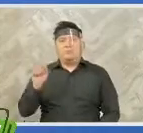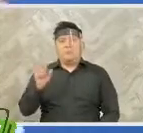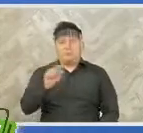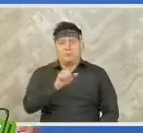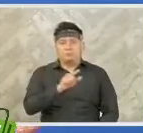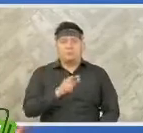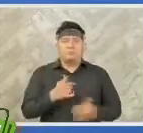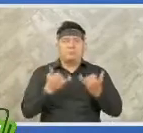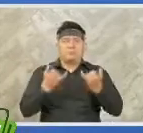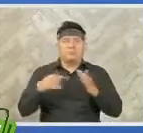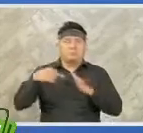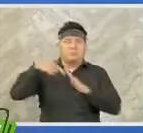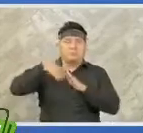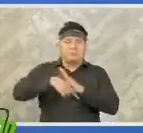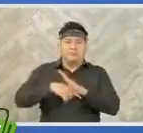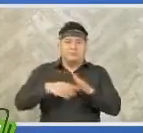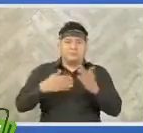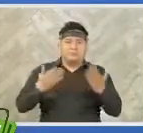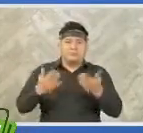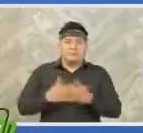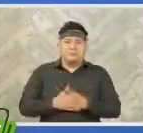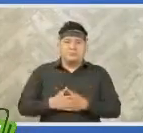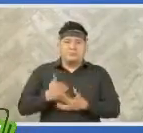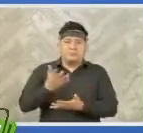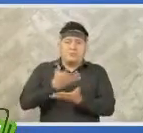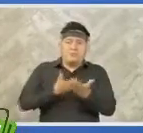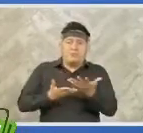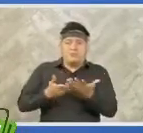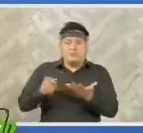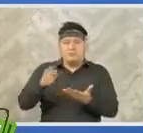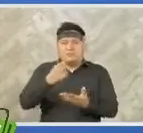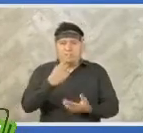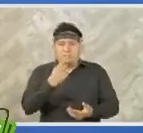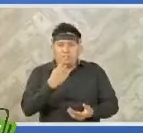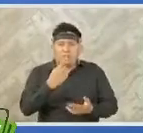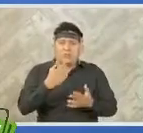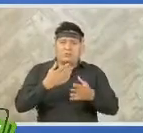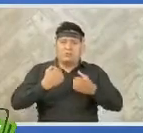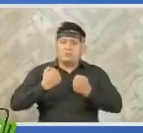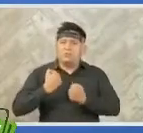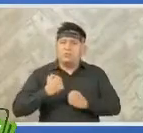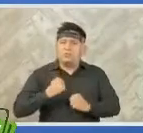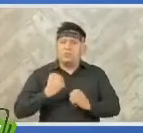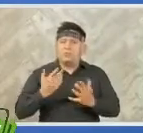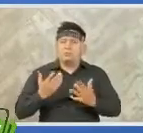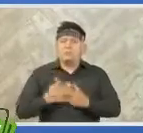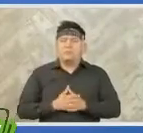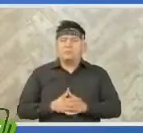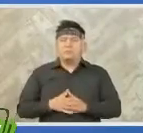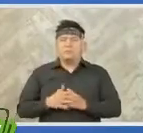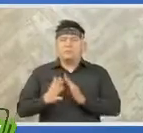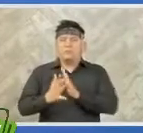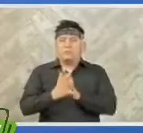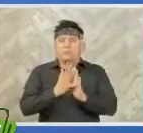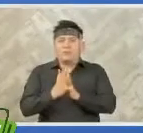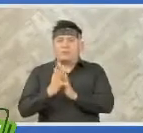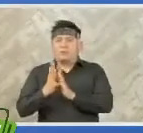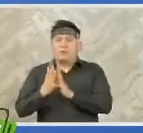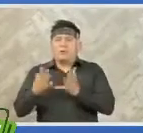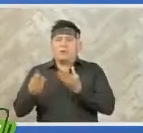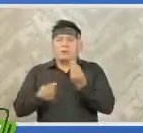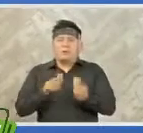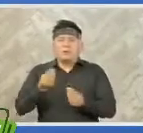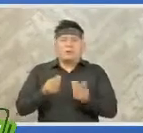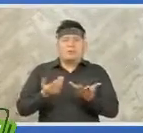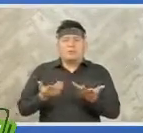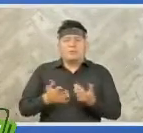intentar ahondar un poco más sobre esa intención y esos esfuerzos, pero también si ustedes nos pueden compartir finalmente cuál fue la ejecución, qué